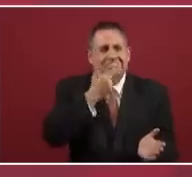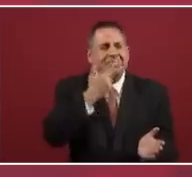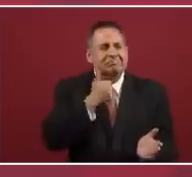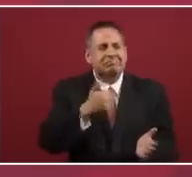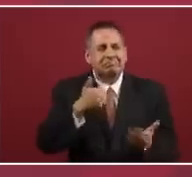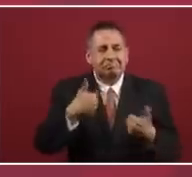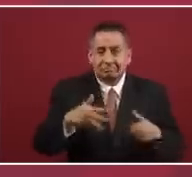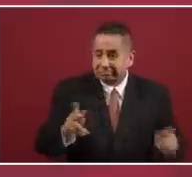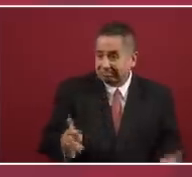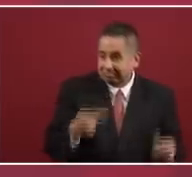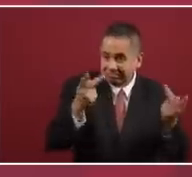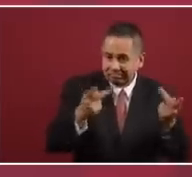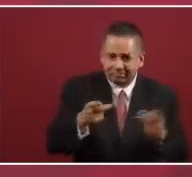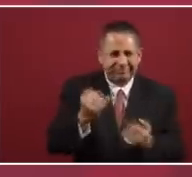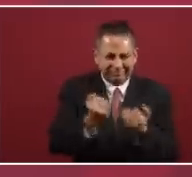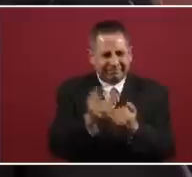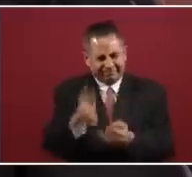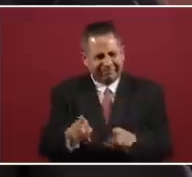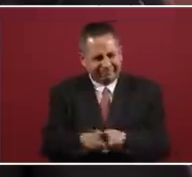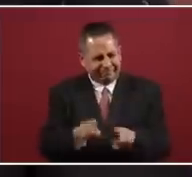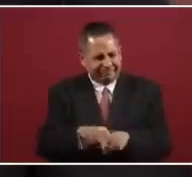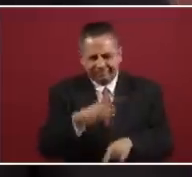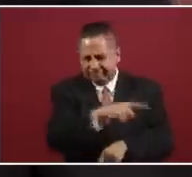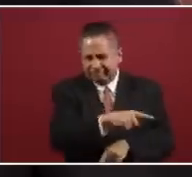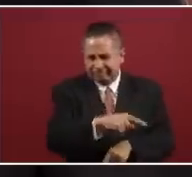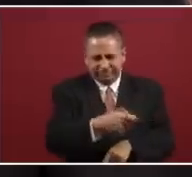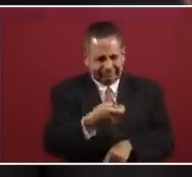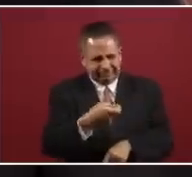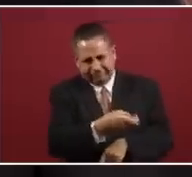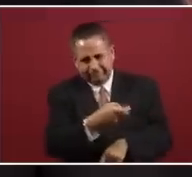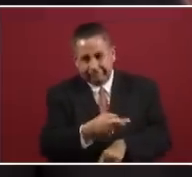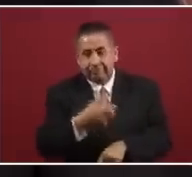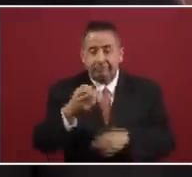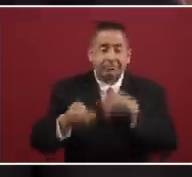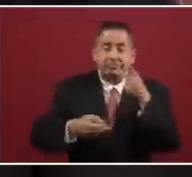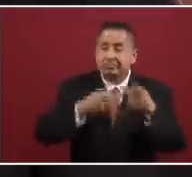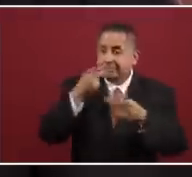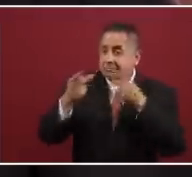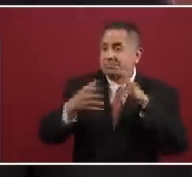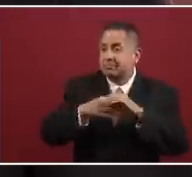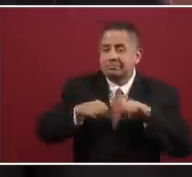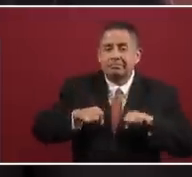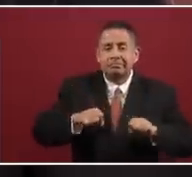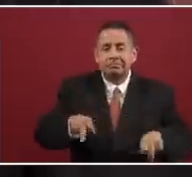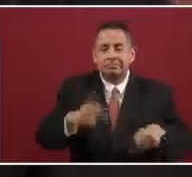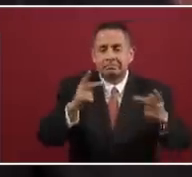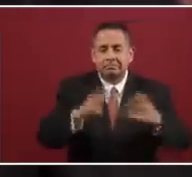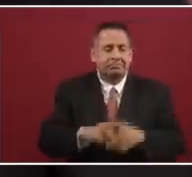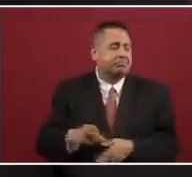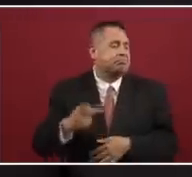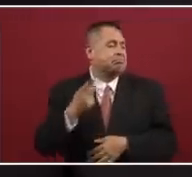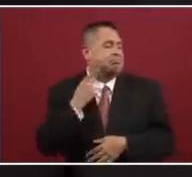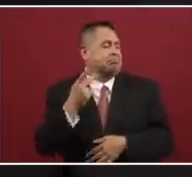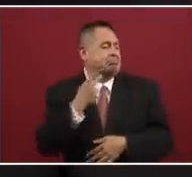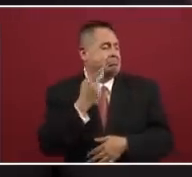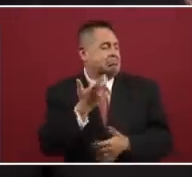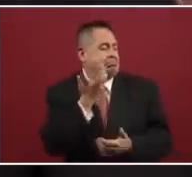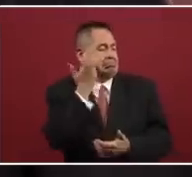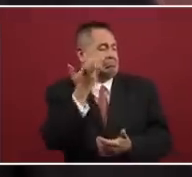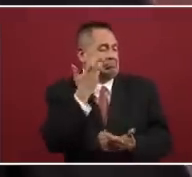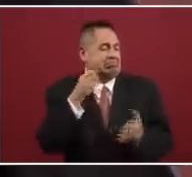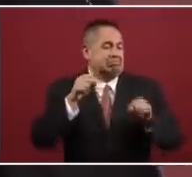¿A poco no es? Es así, es el pregón. ¿Sí? políticos